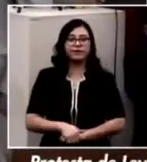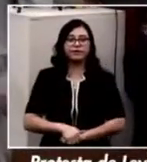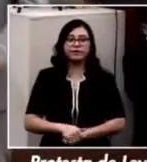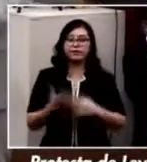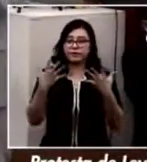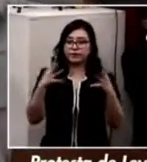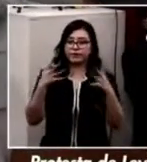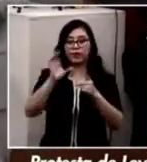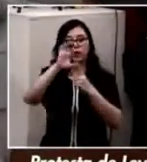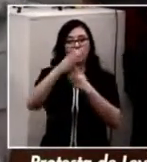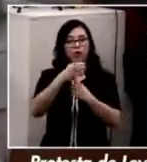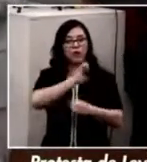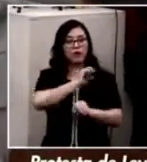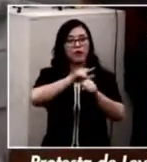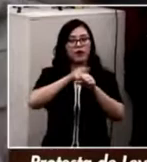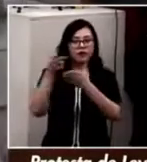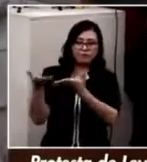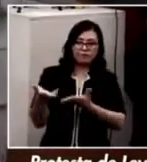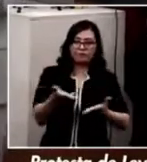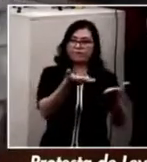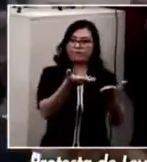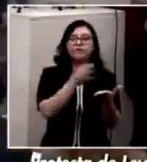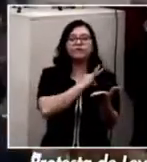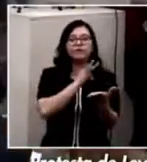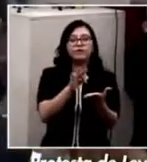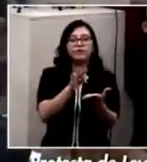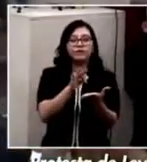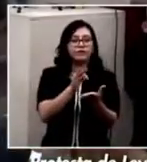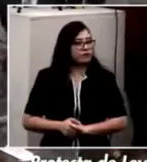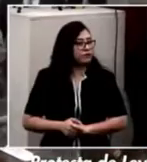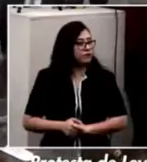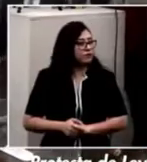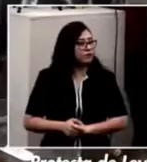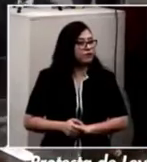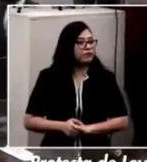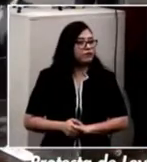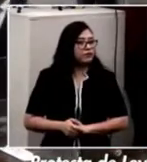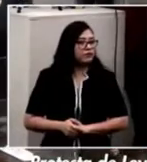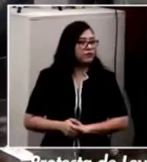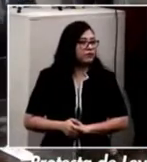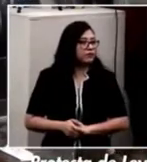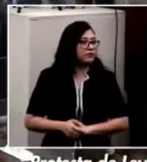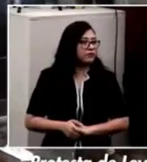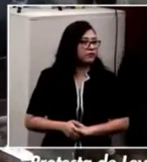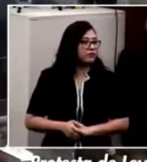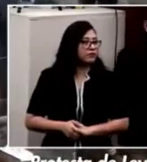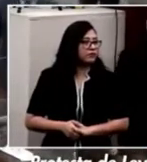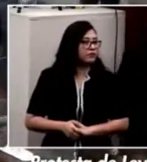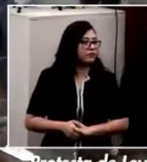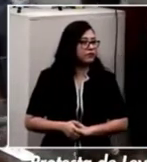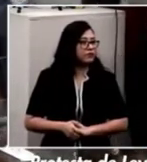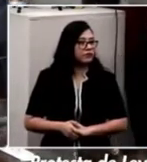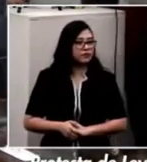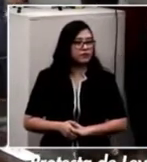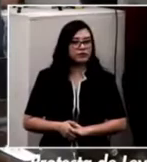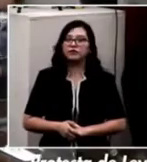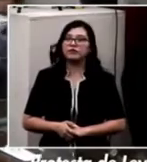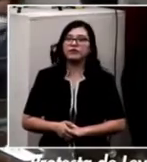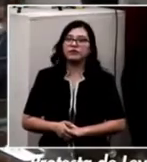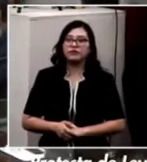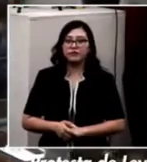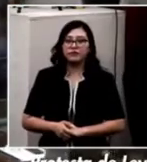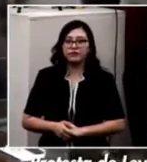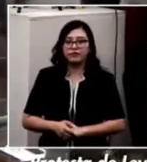por años dentro de esa parte de la propia Fiscalía, en la institución, lo que era la Policía Ministerial, donde se le ha catalogado